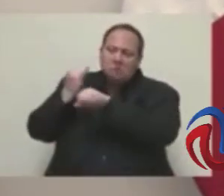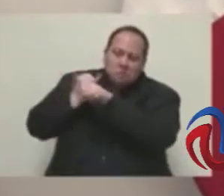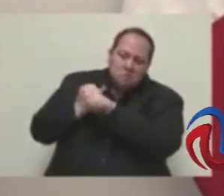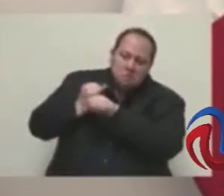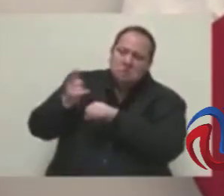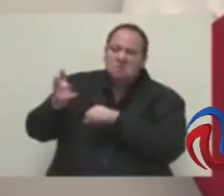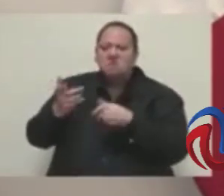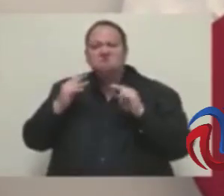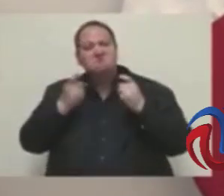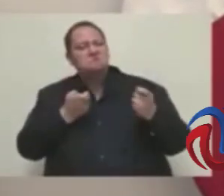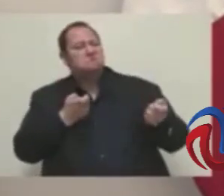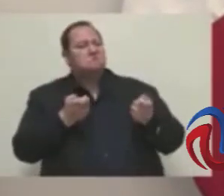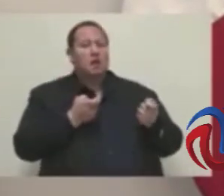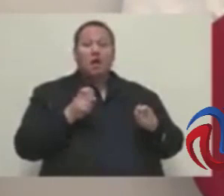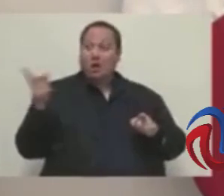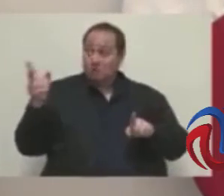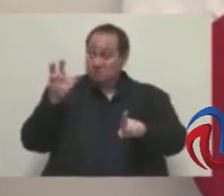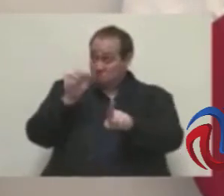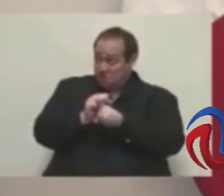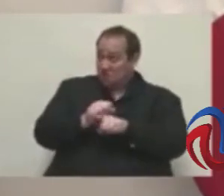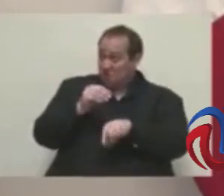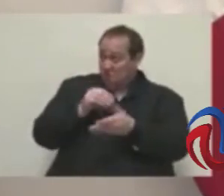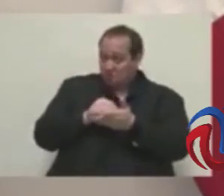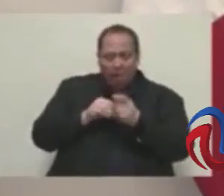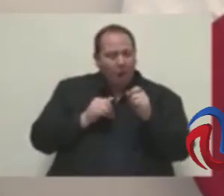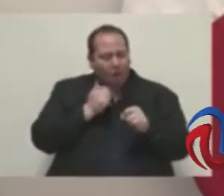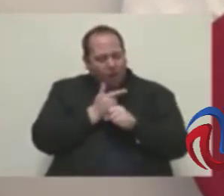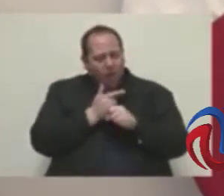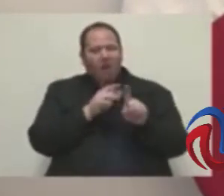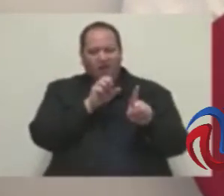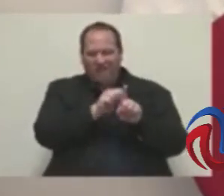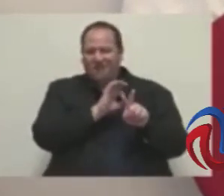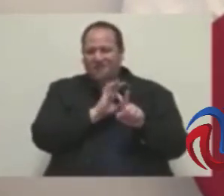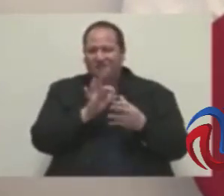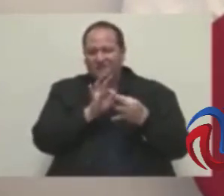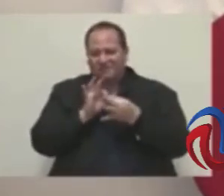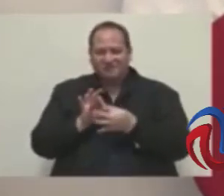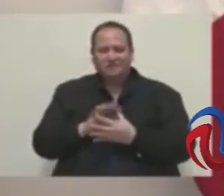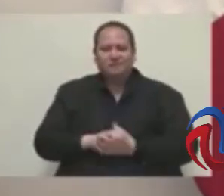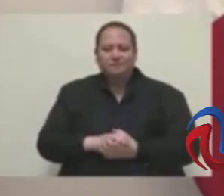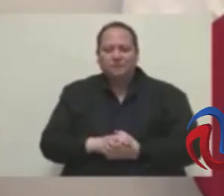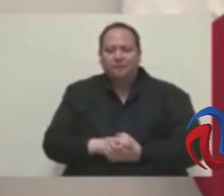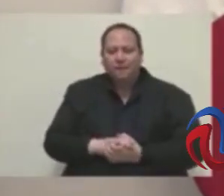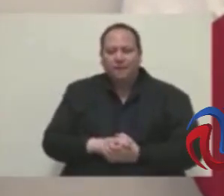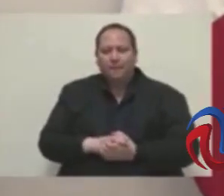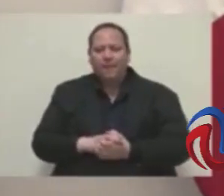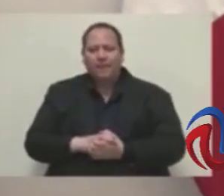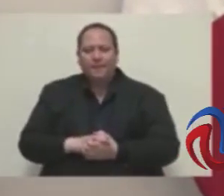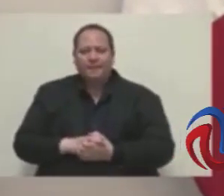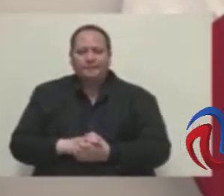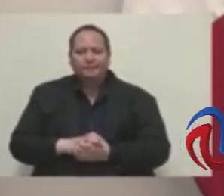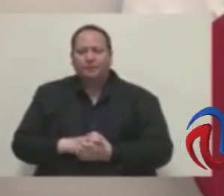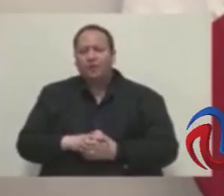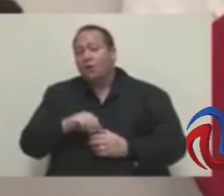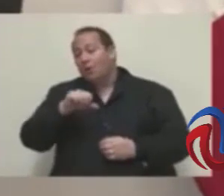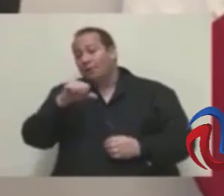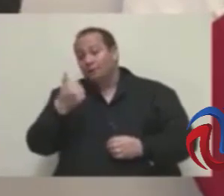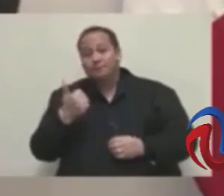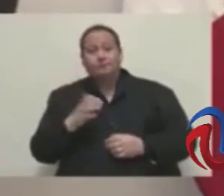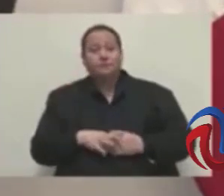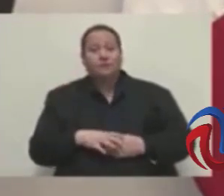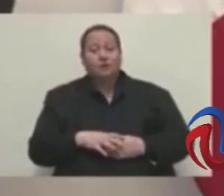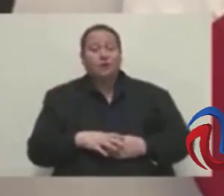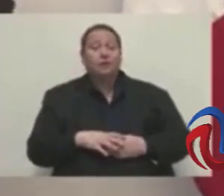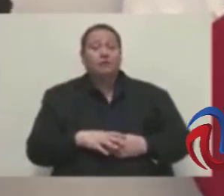investigación o que tengan orden de aparición vigentes y pendientes sí sobre la este problema intern de